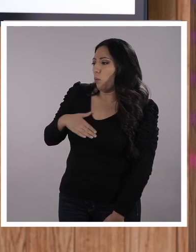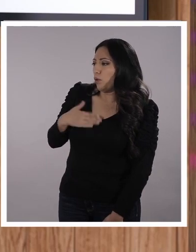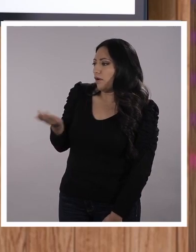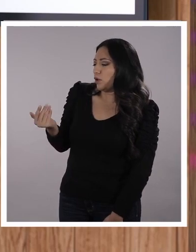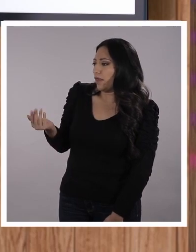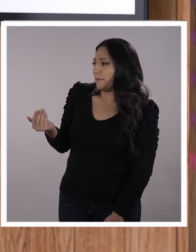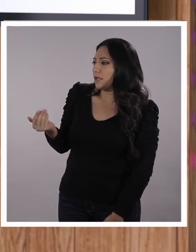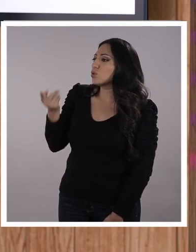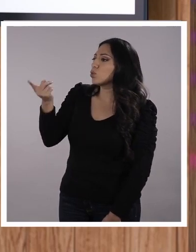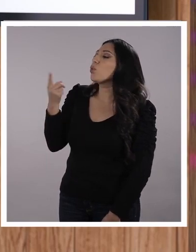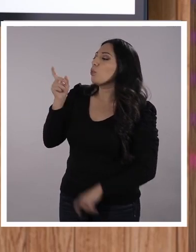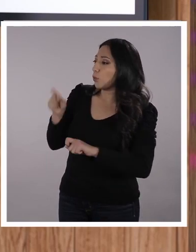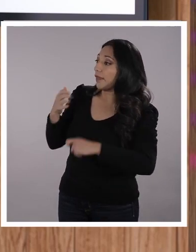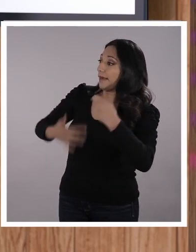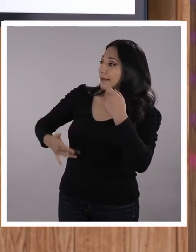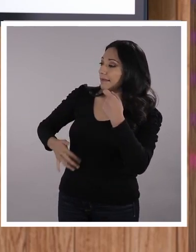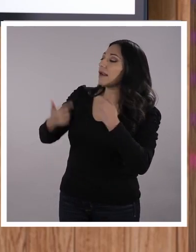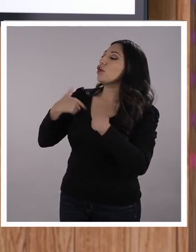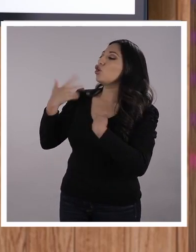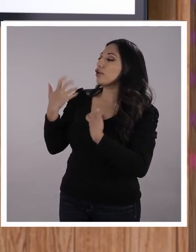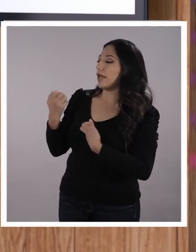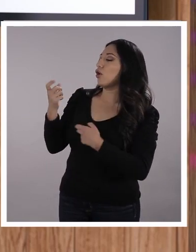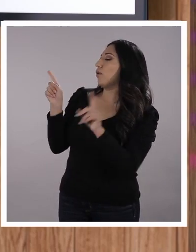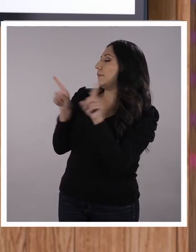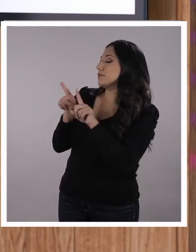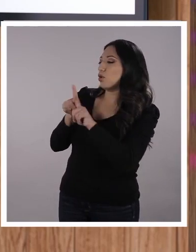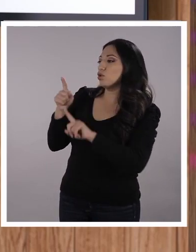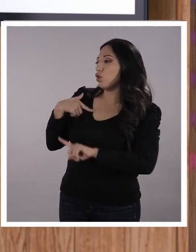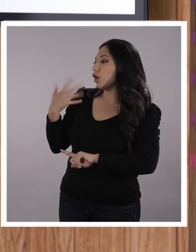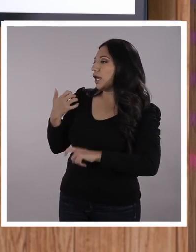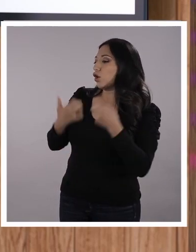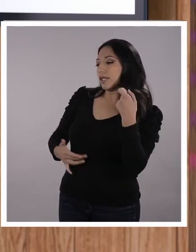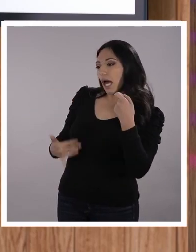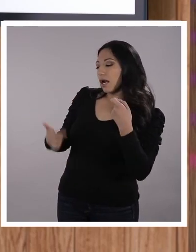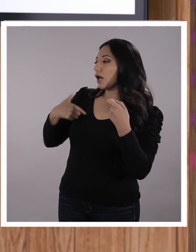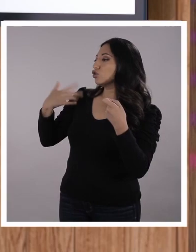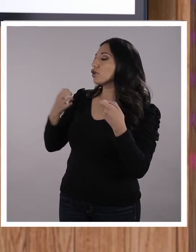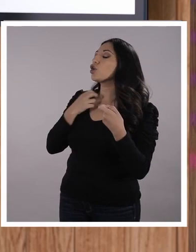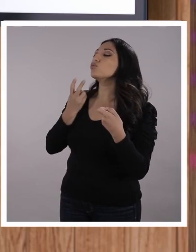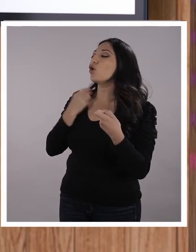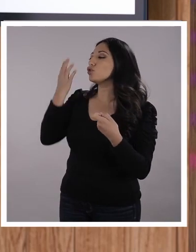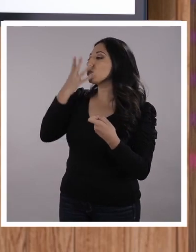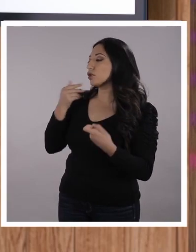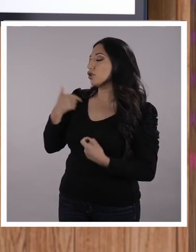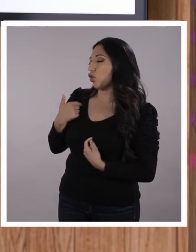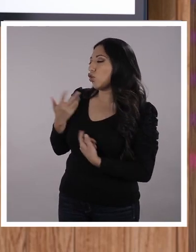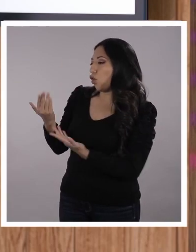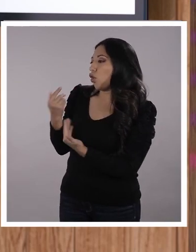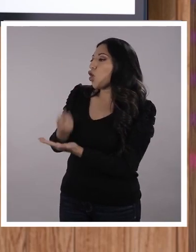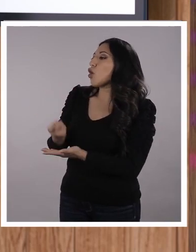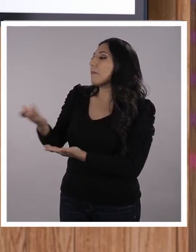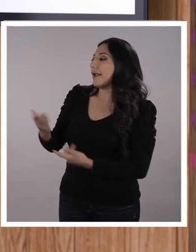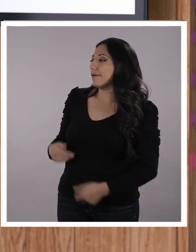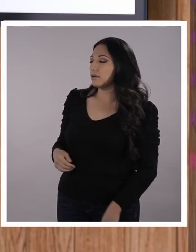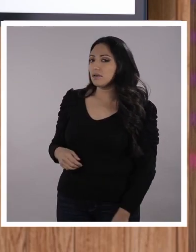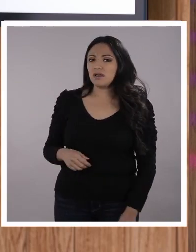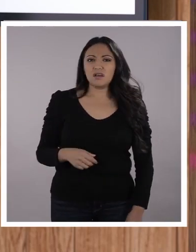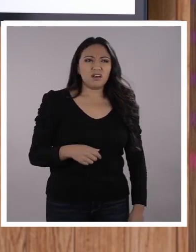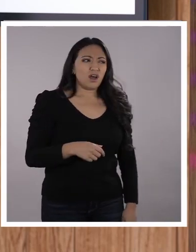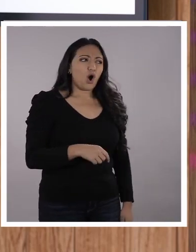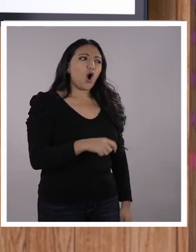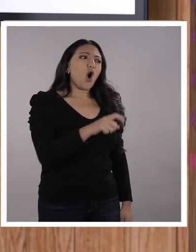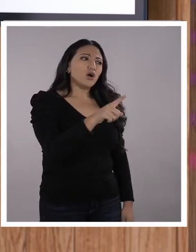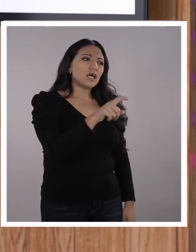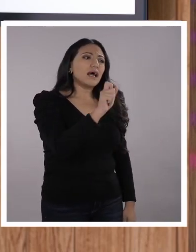favor, tus habilidades musicales para yo poder tocar y cantar así de lindo como tú lo haces. Sí, profe, pero lo que quiero decirle es